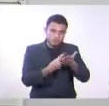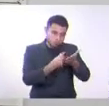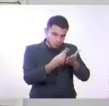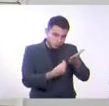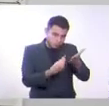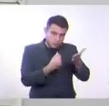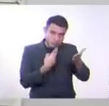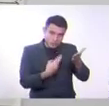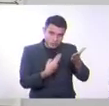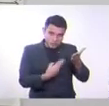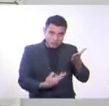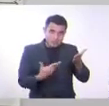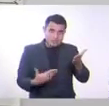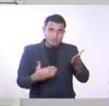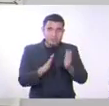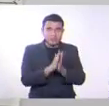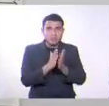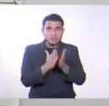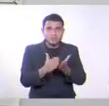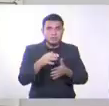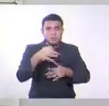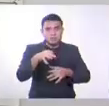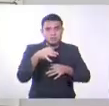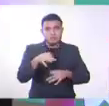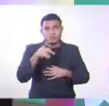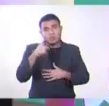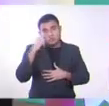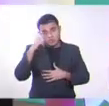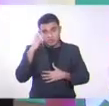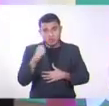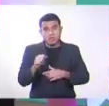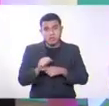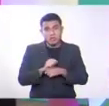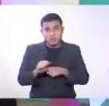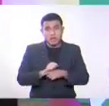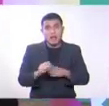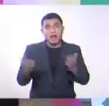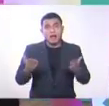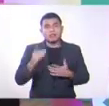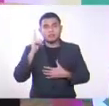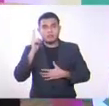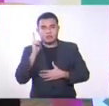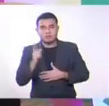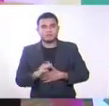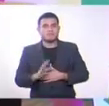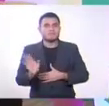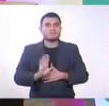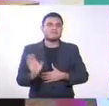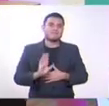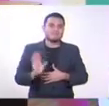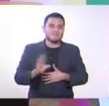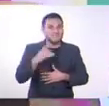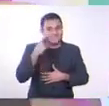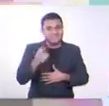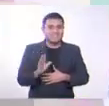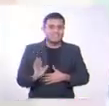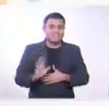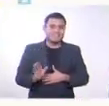al final de su página. Recuerden que la práctica hace al maestro. Nos vemos Hasta en la el siguiente.